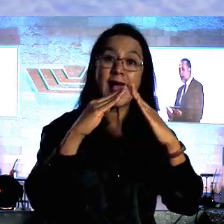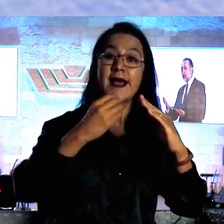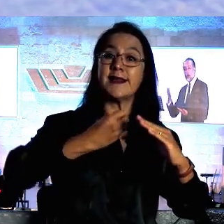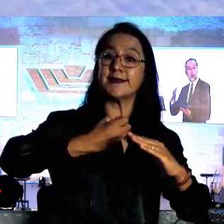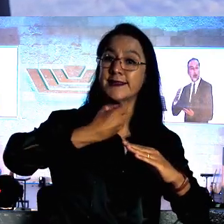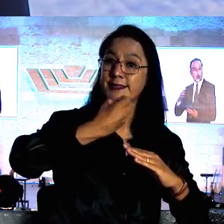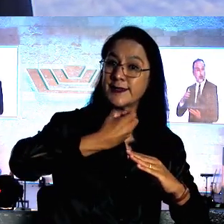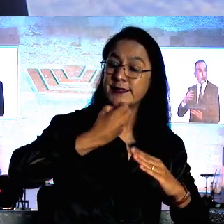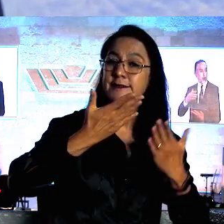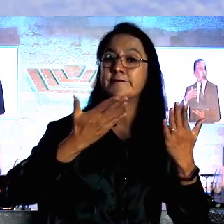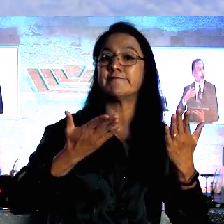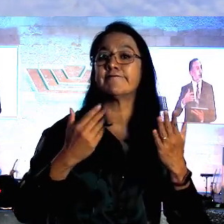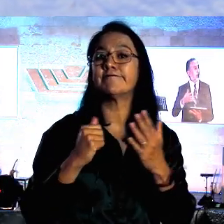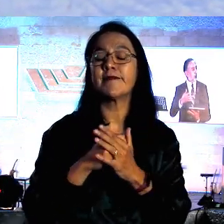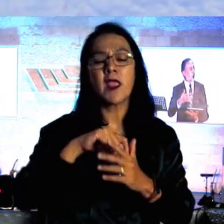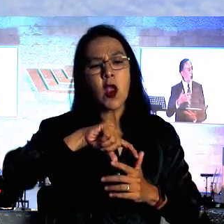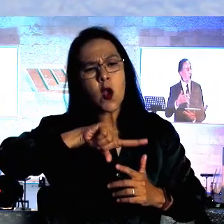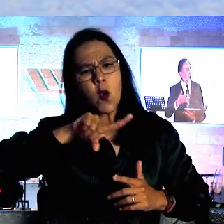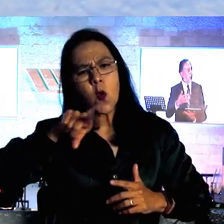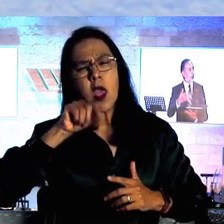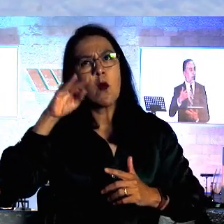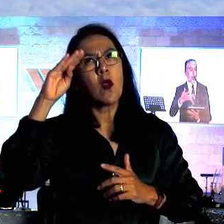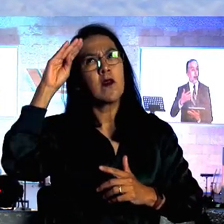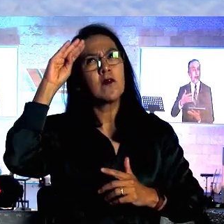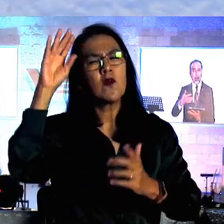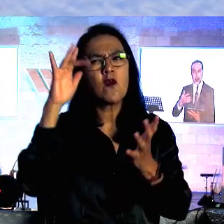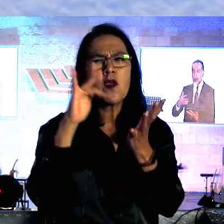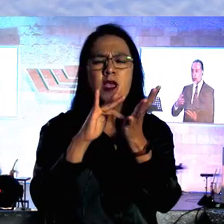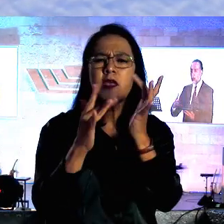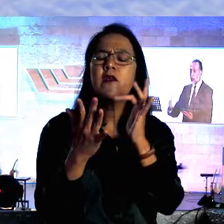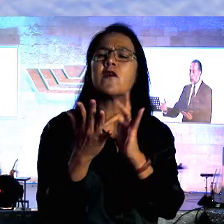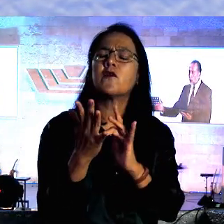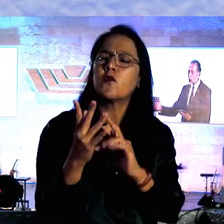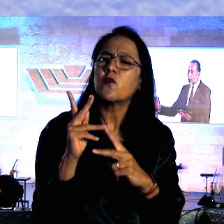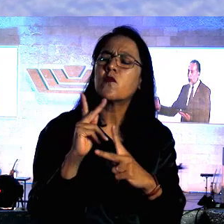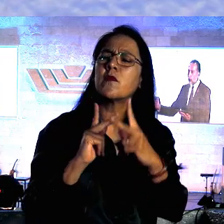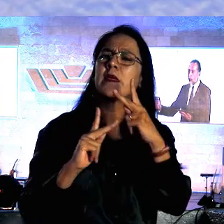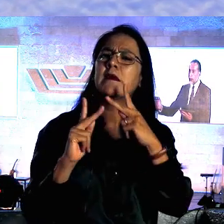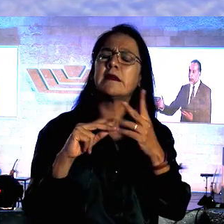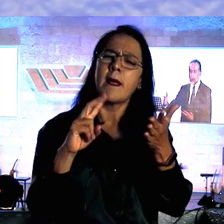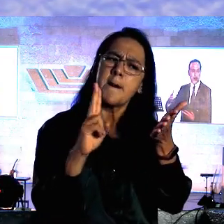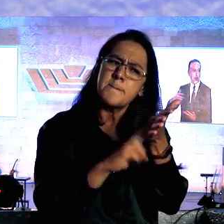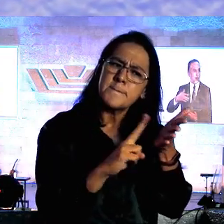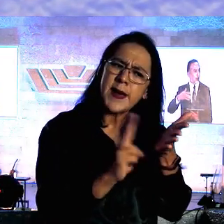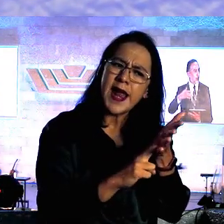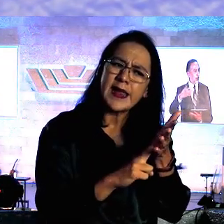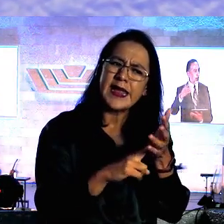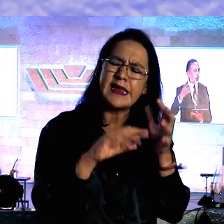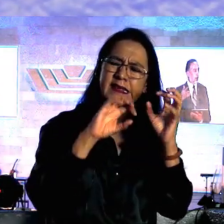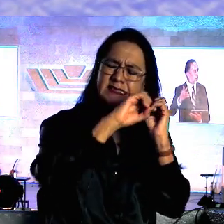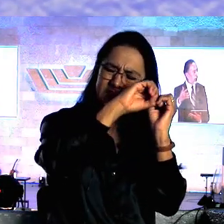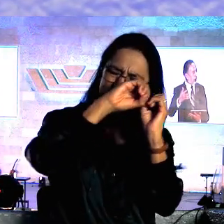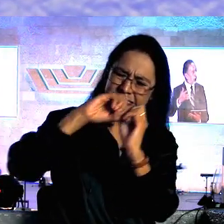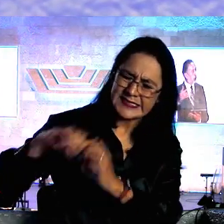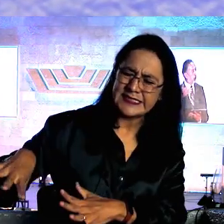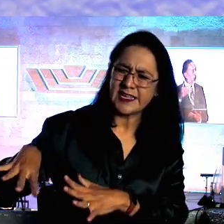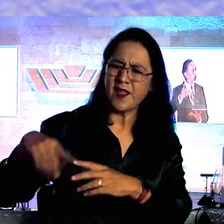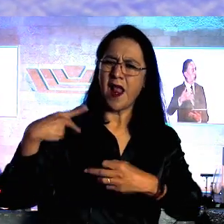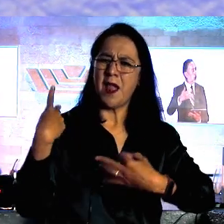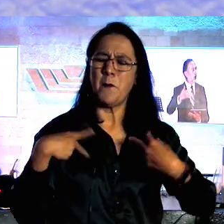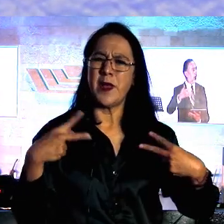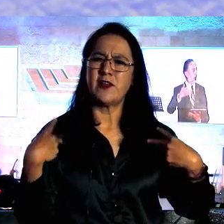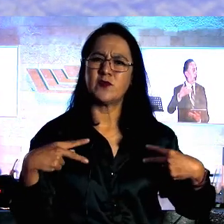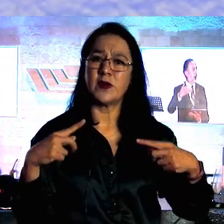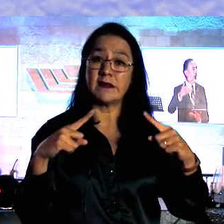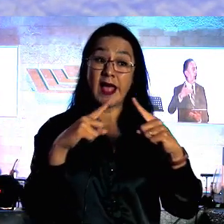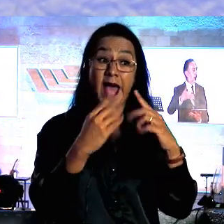Es algo que después el Señor Jesucristo viene a validar cuando corre a los cambistas y a los mercaderes del templo porque dijo